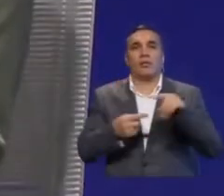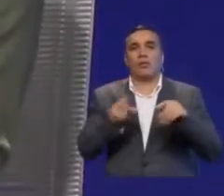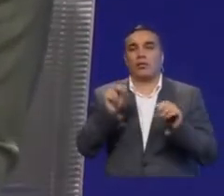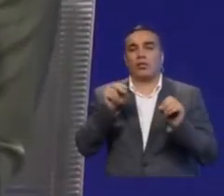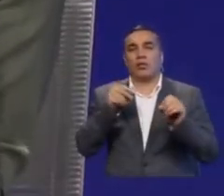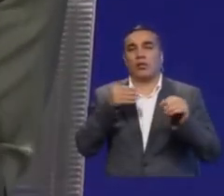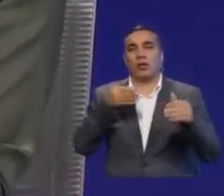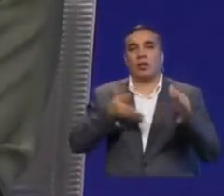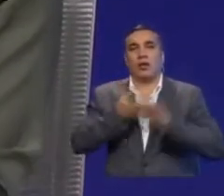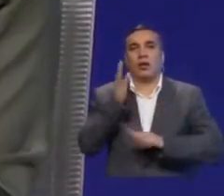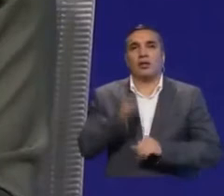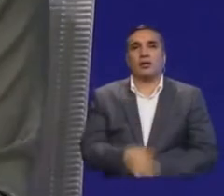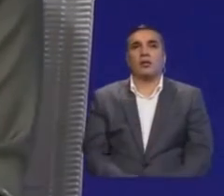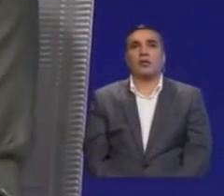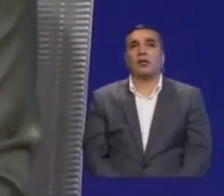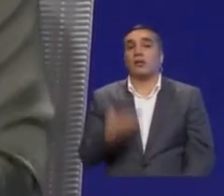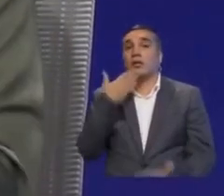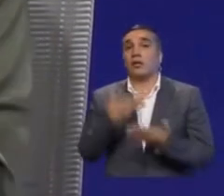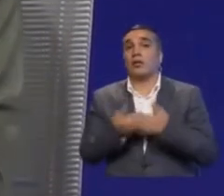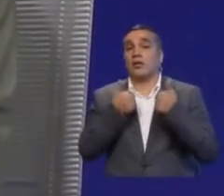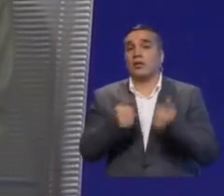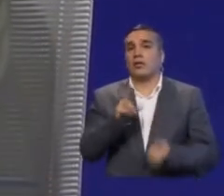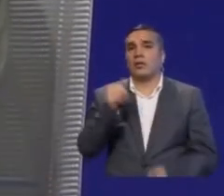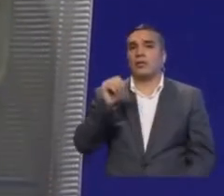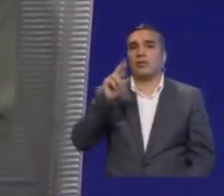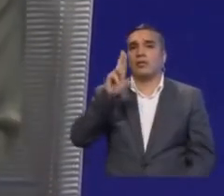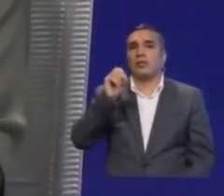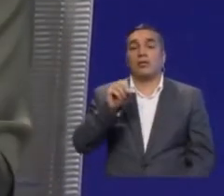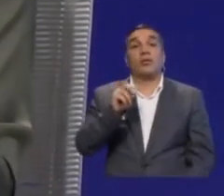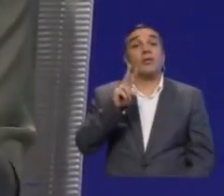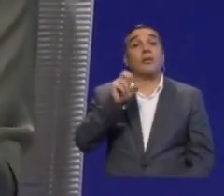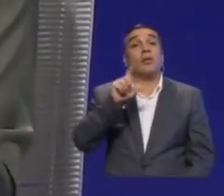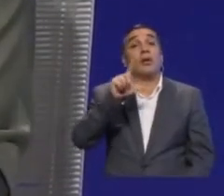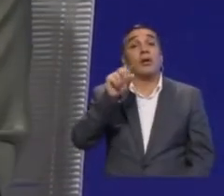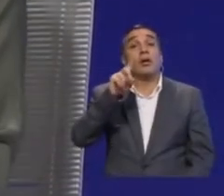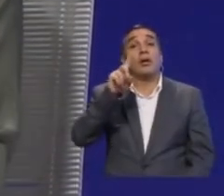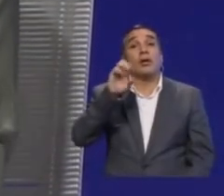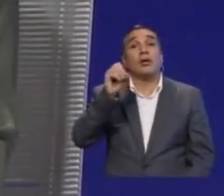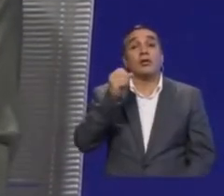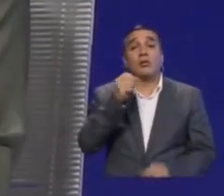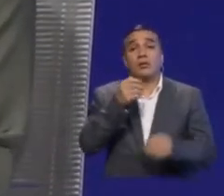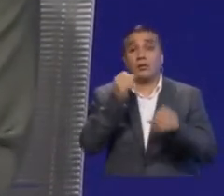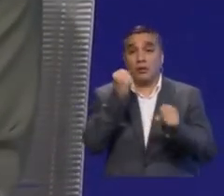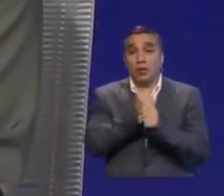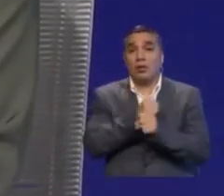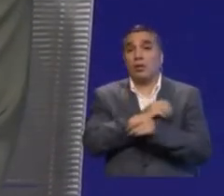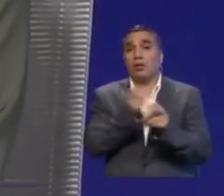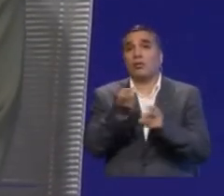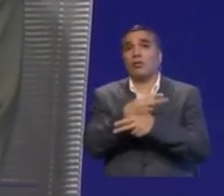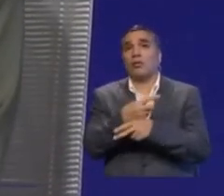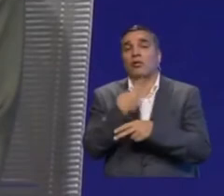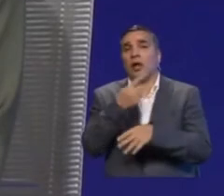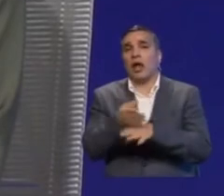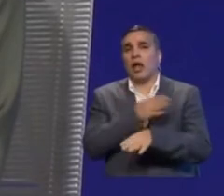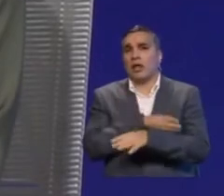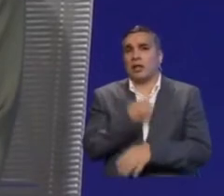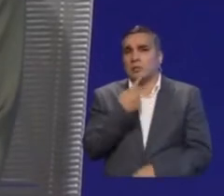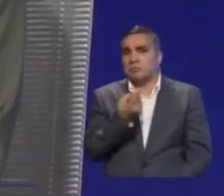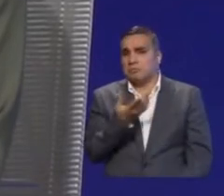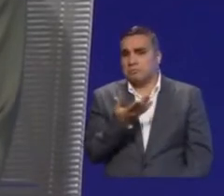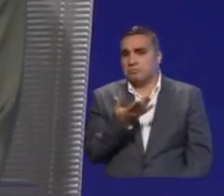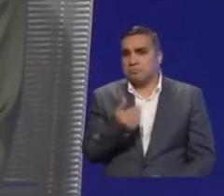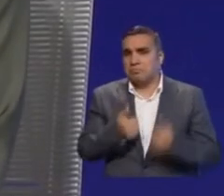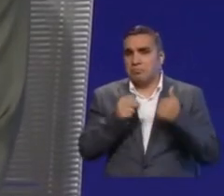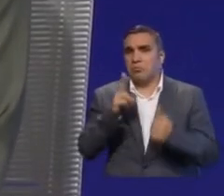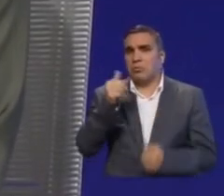indirectos. Gracias, candidato Romero. Candidato Velasco, empleo, trabajo y producción, ha dicho quien lo antecede, el